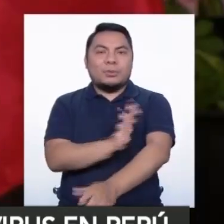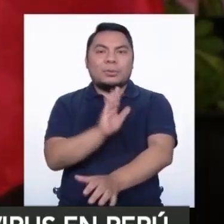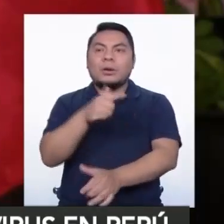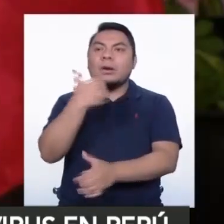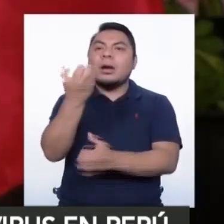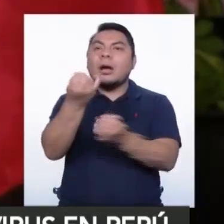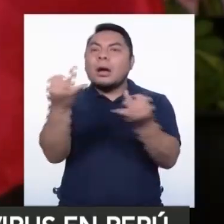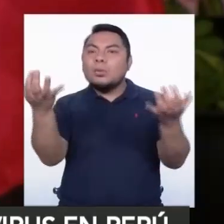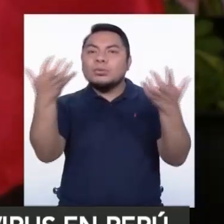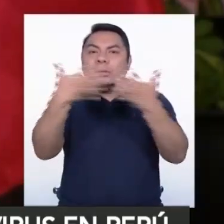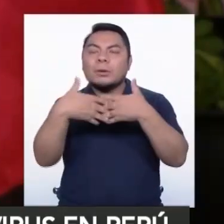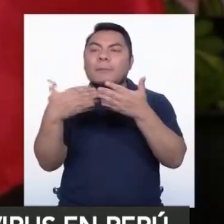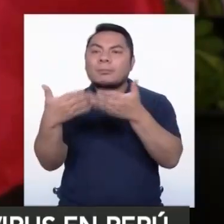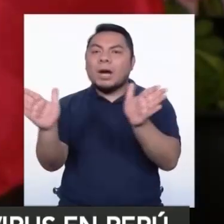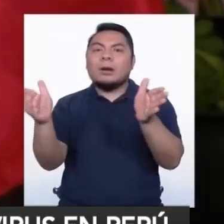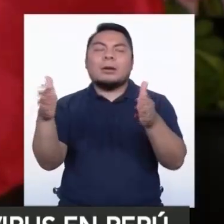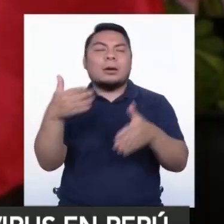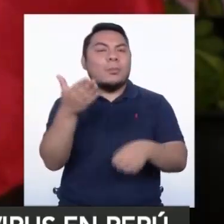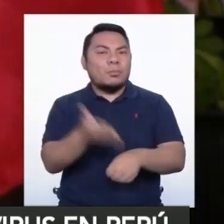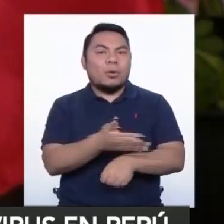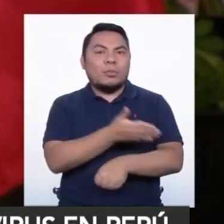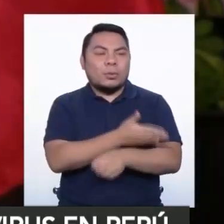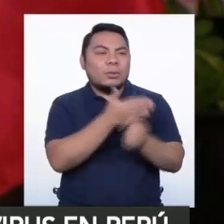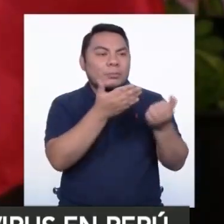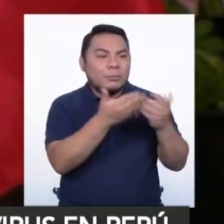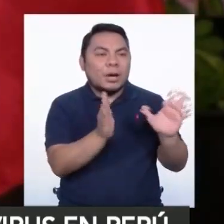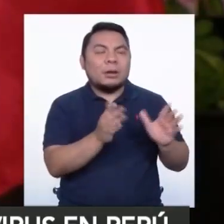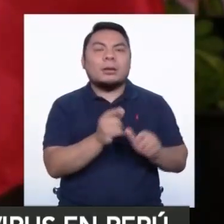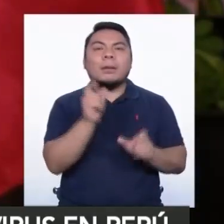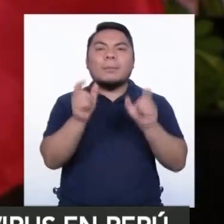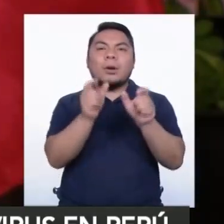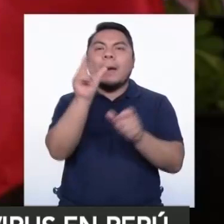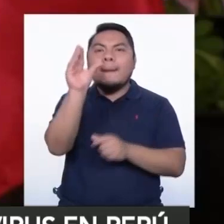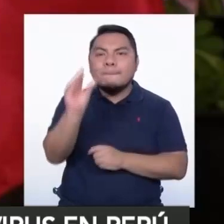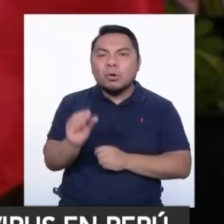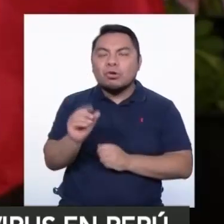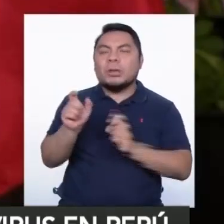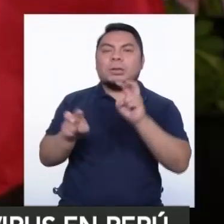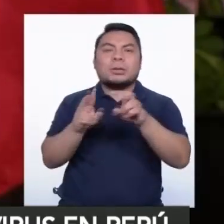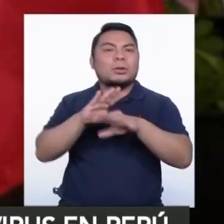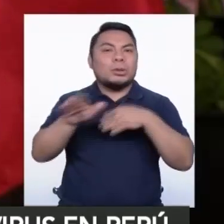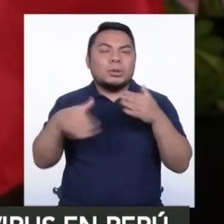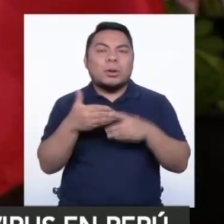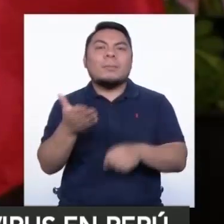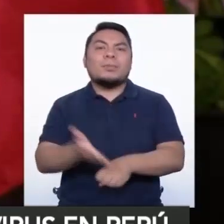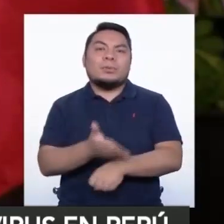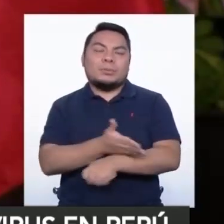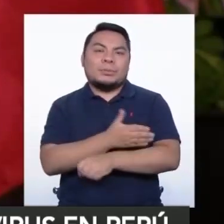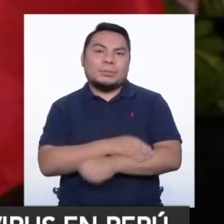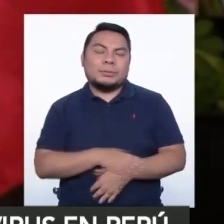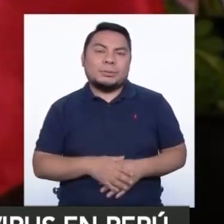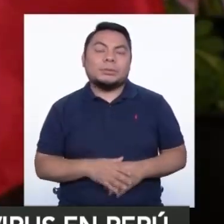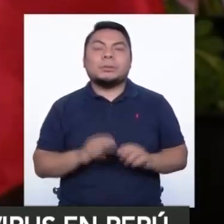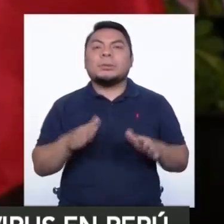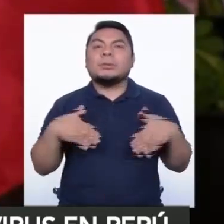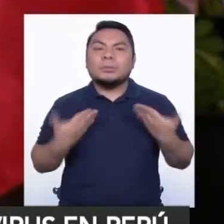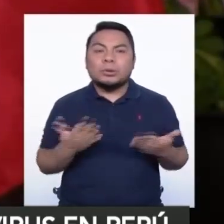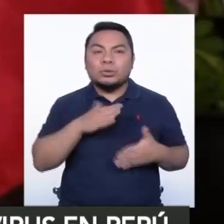con un control muy a detalle de actividades, porque todo lo que vamos logrando se